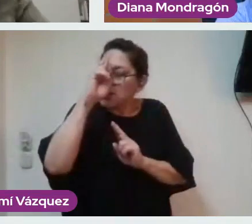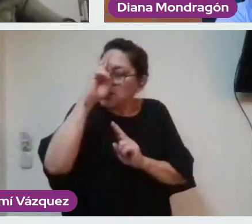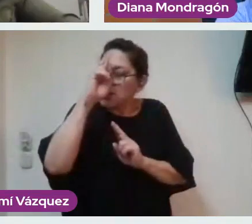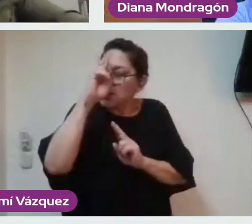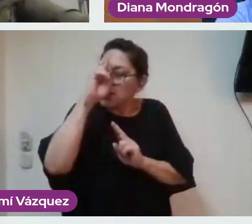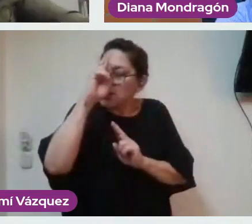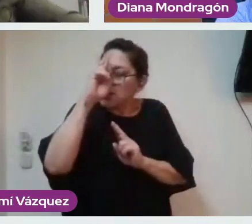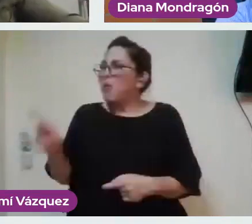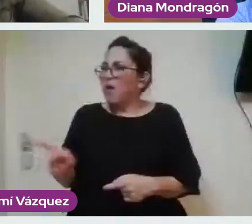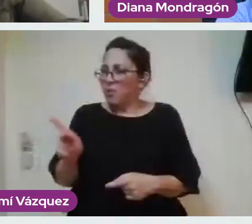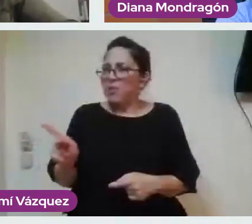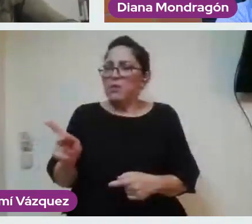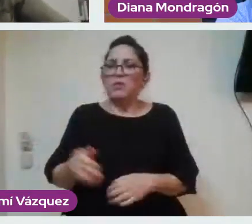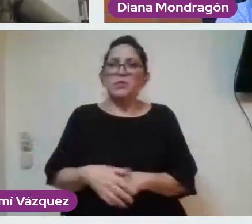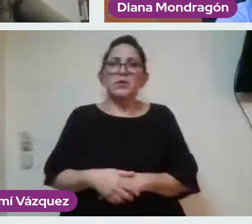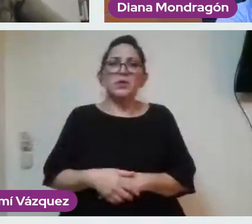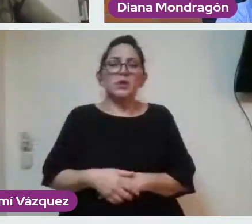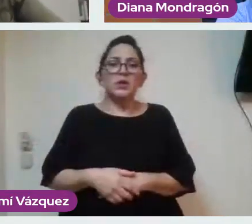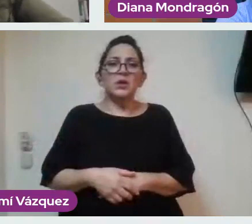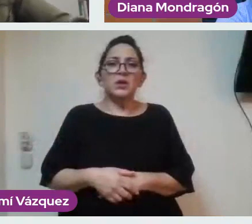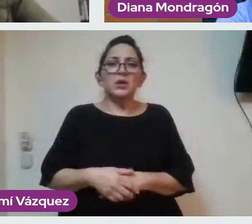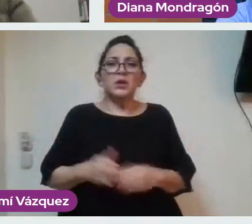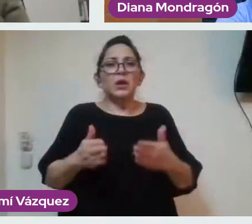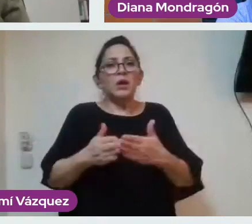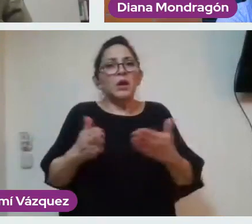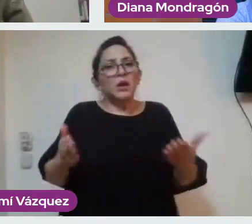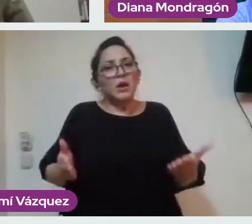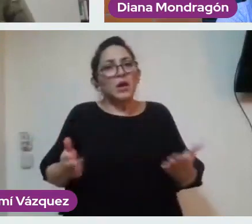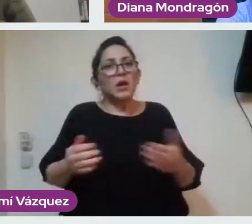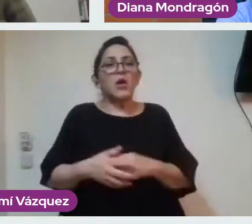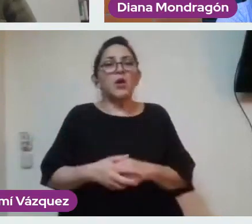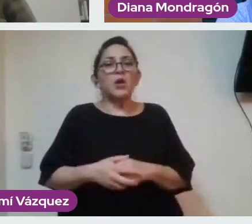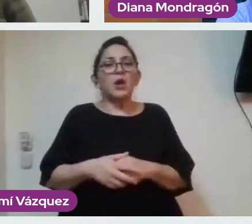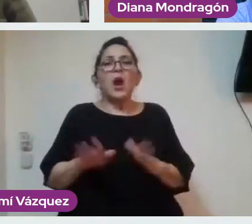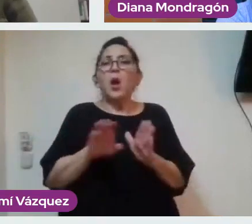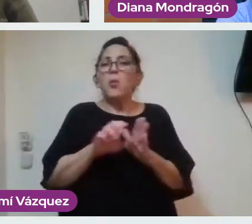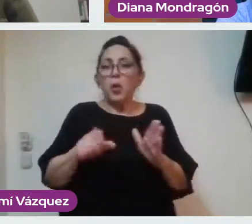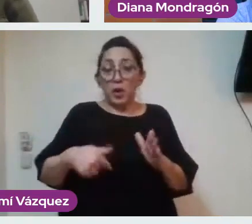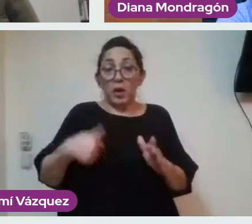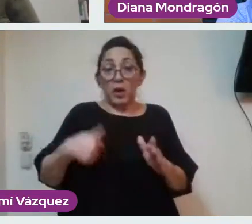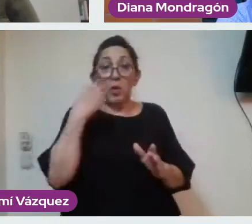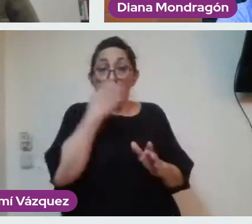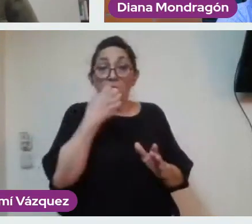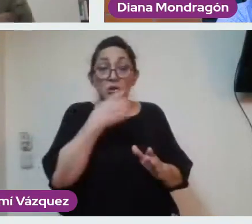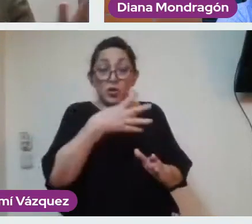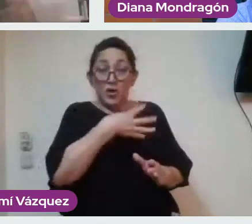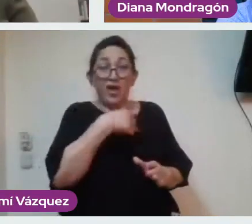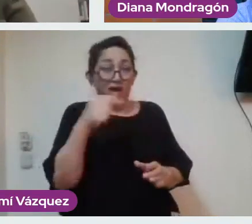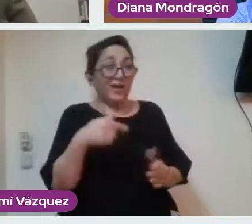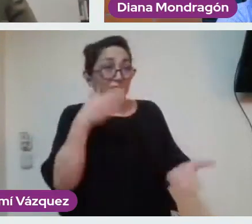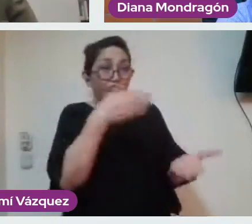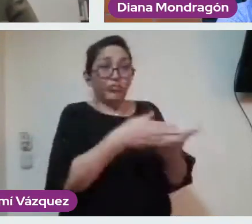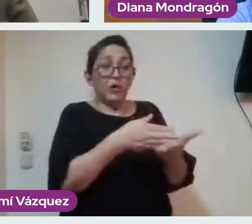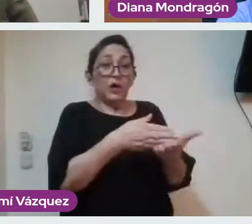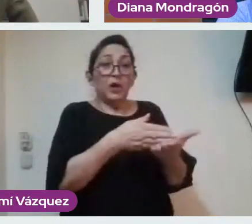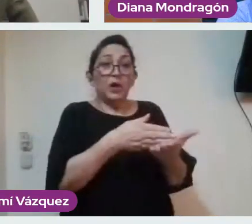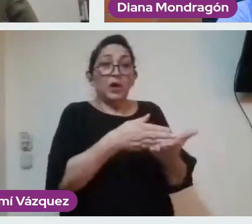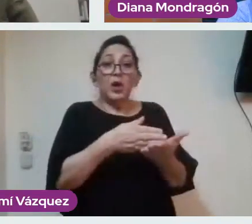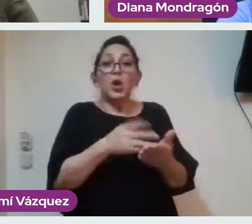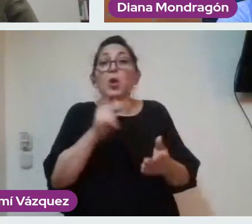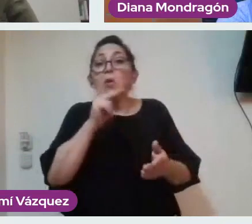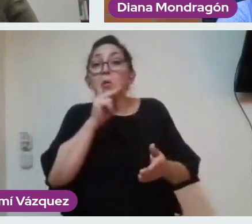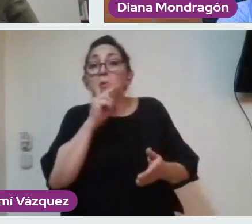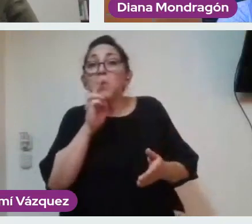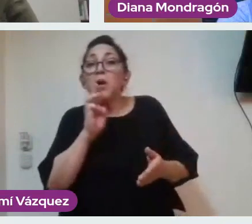influye hoy? Y bueno, por ejemplo, en la escuela de mi hija también, pues son como muy empáticos a las mamás, papás